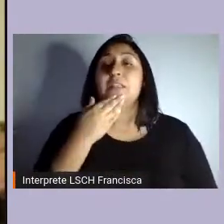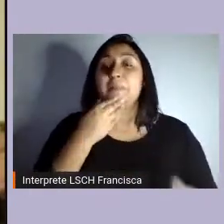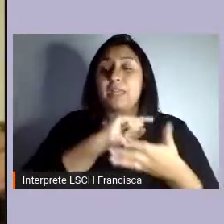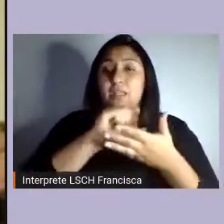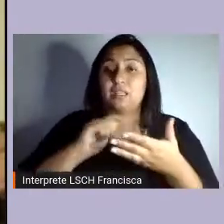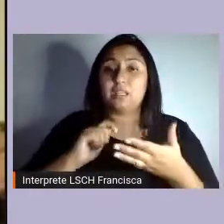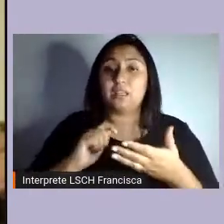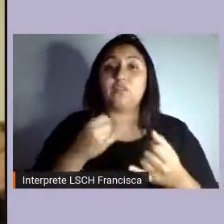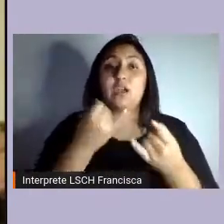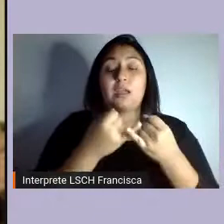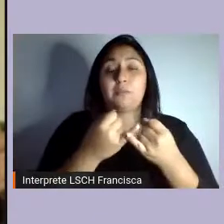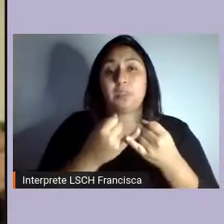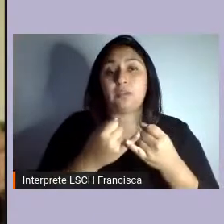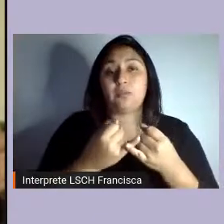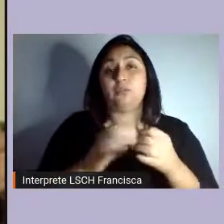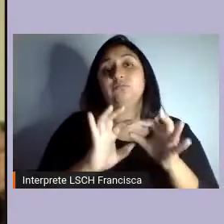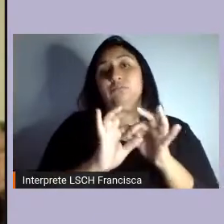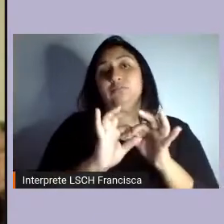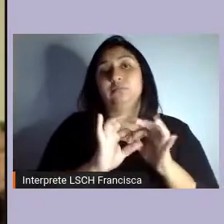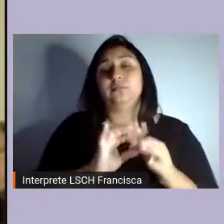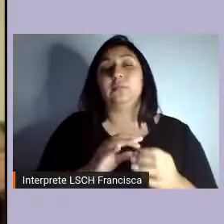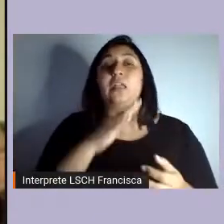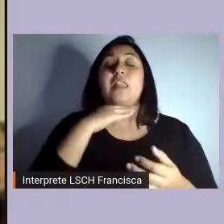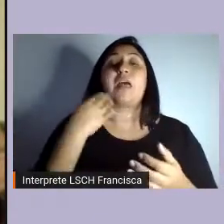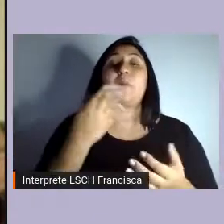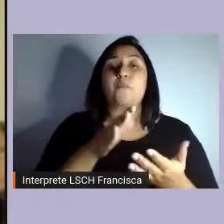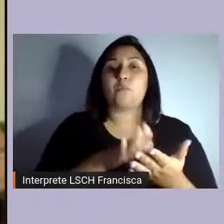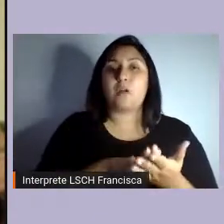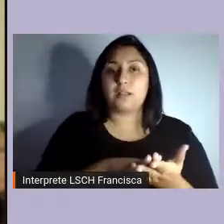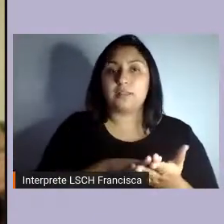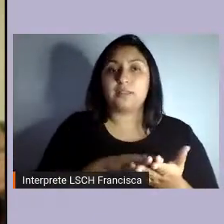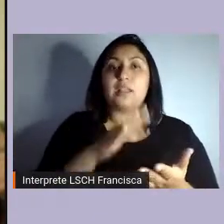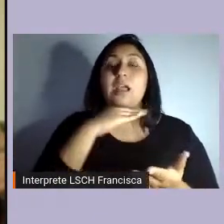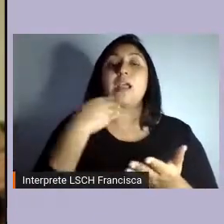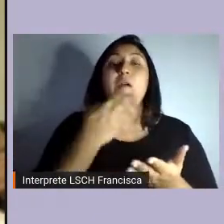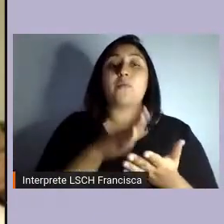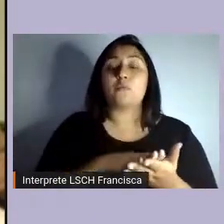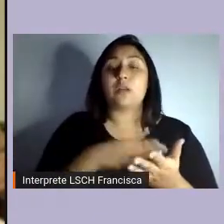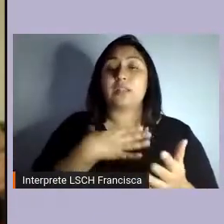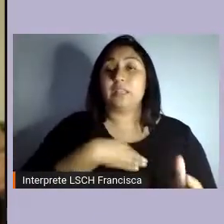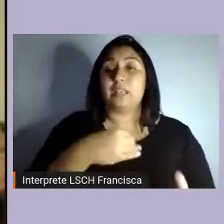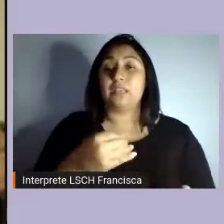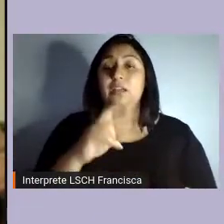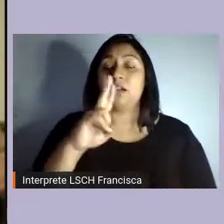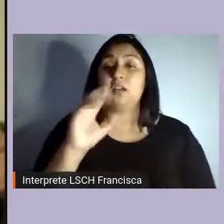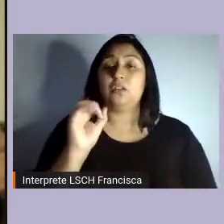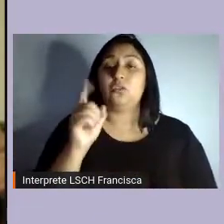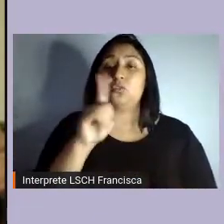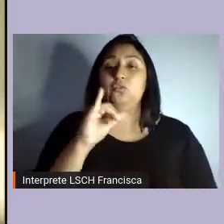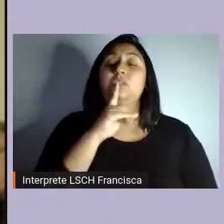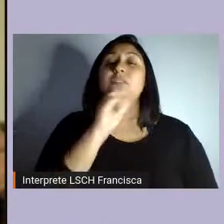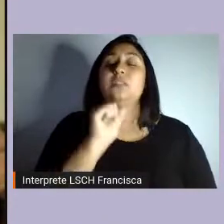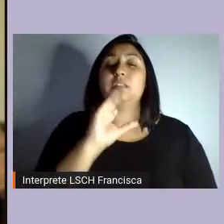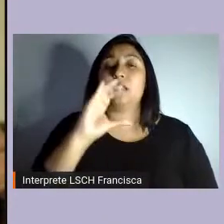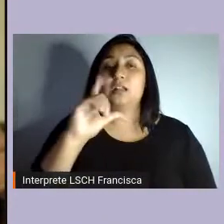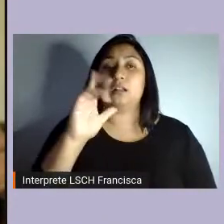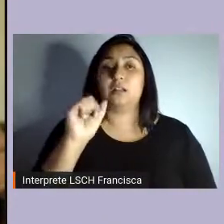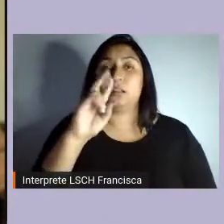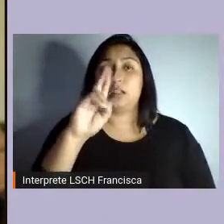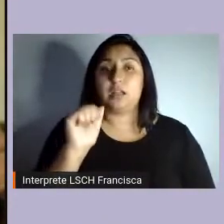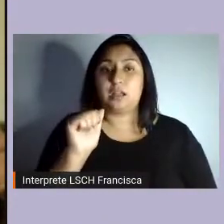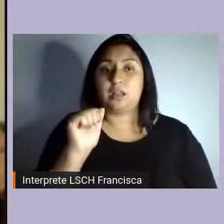amparo. Bueno, la muerte es la piratilla. Esto es la muerte de la hija Rosita Clara, en el punto de habla de la décima, eso y para